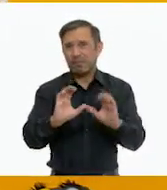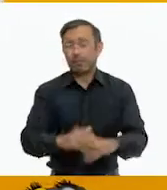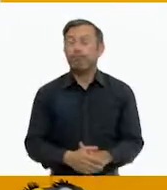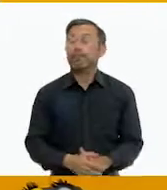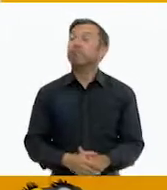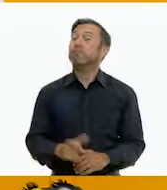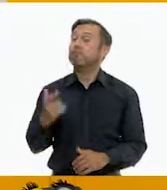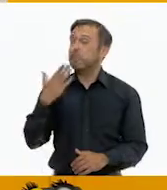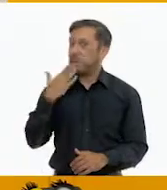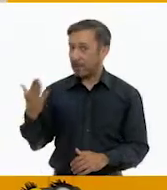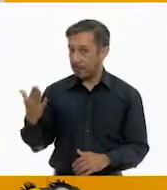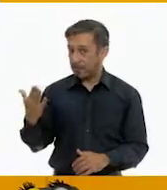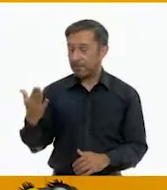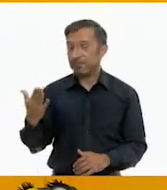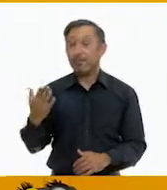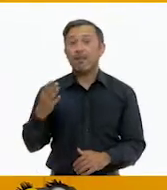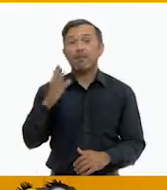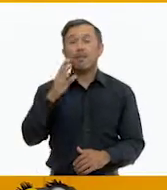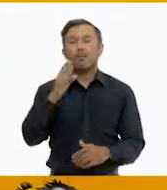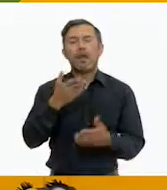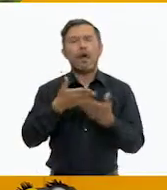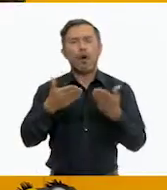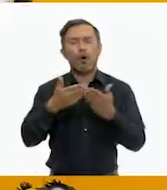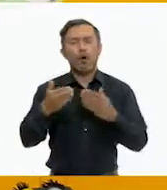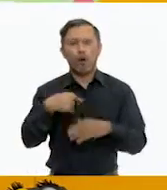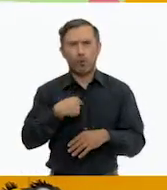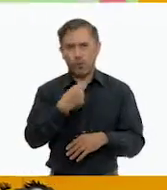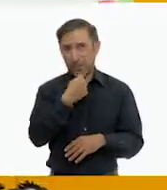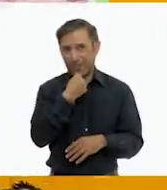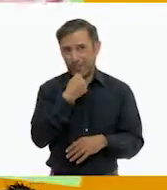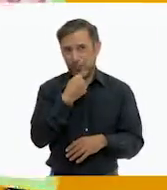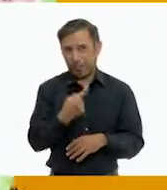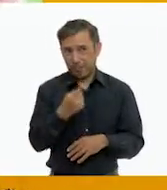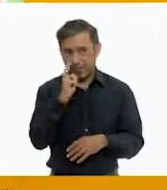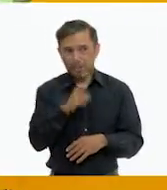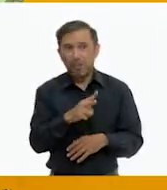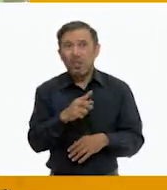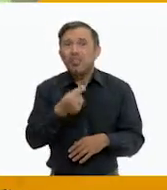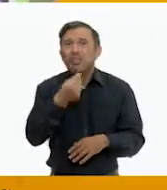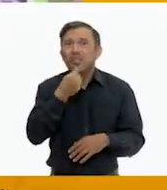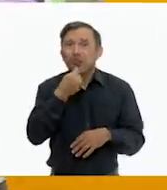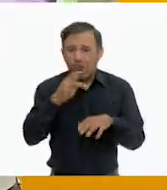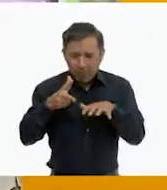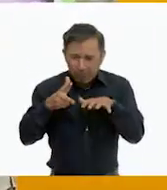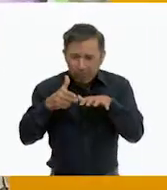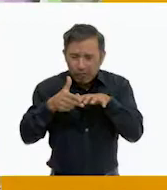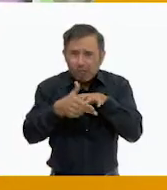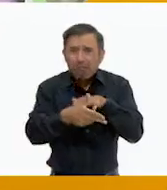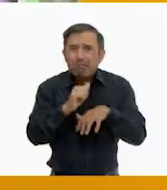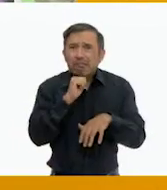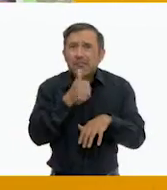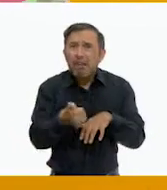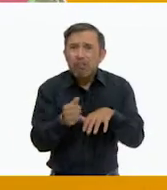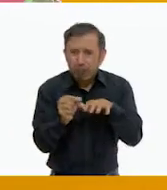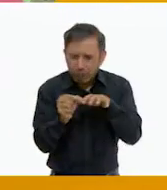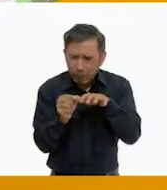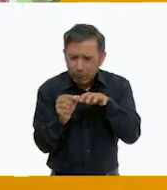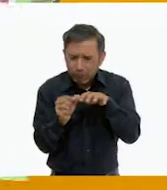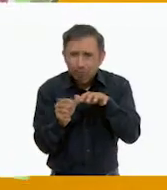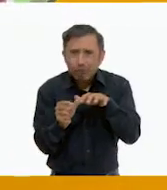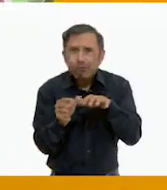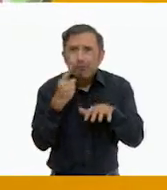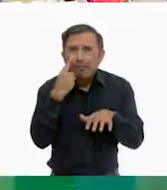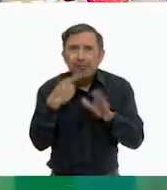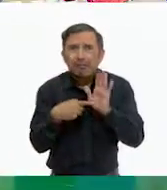esta imagen de algún pequeño que no se corta las uñas. Vean, esto